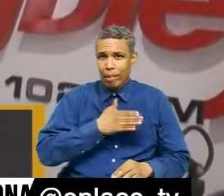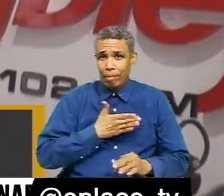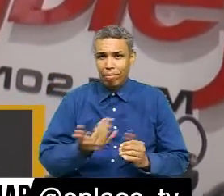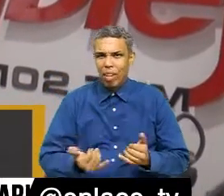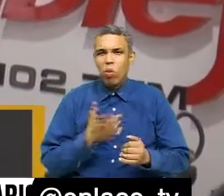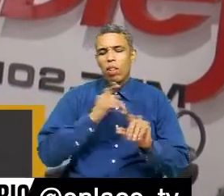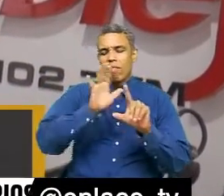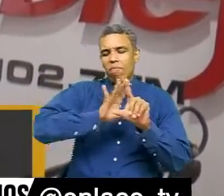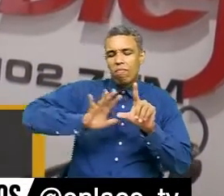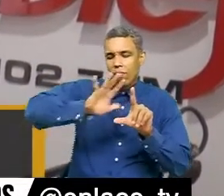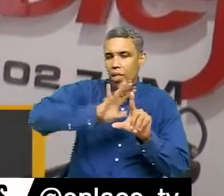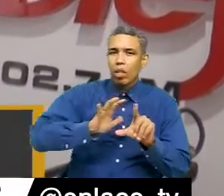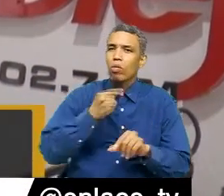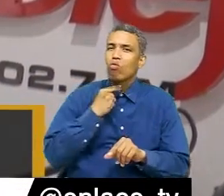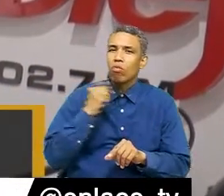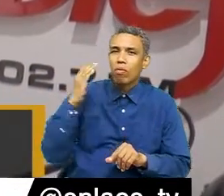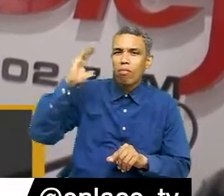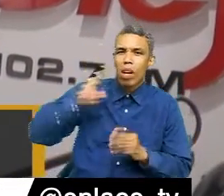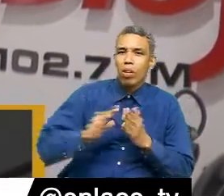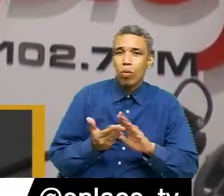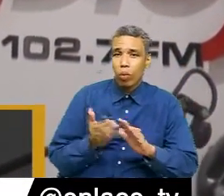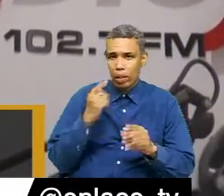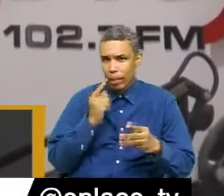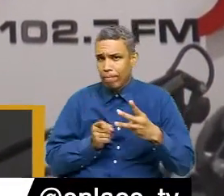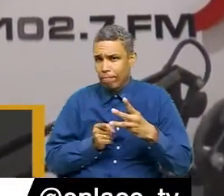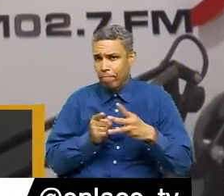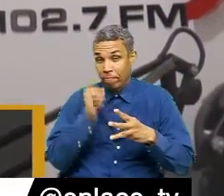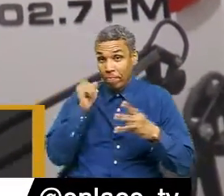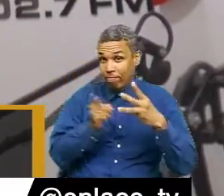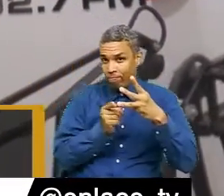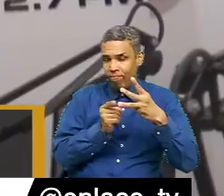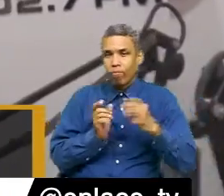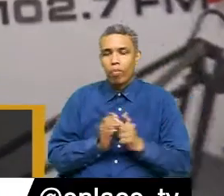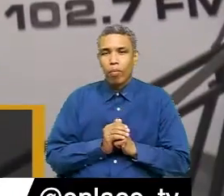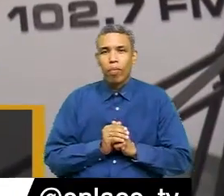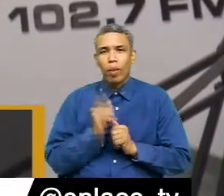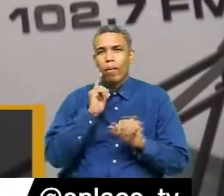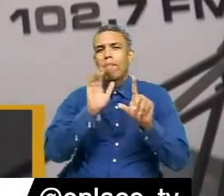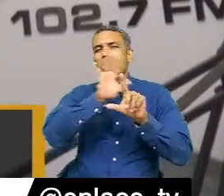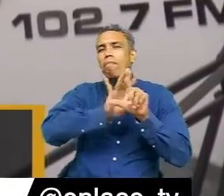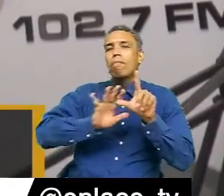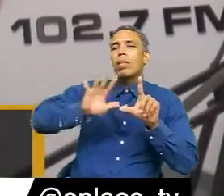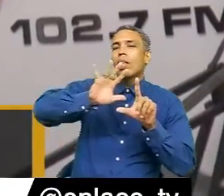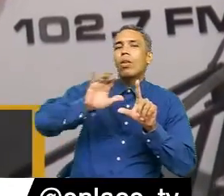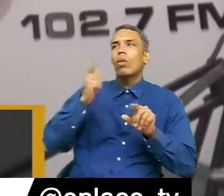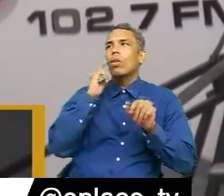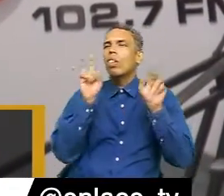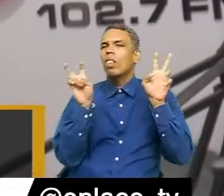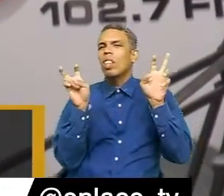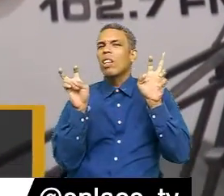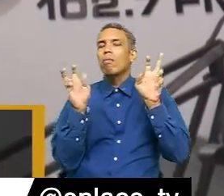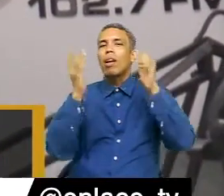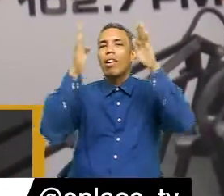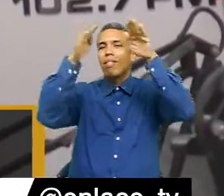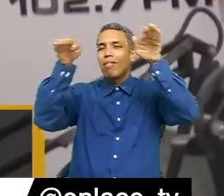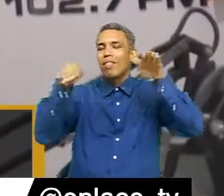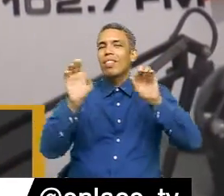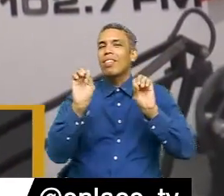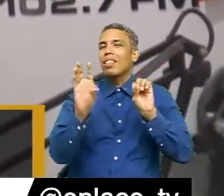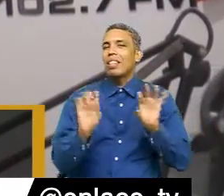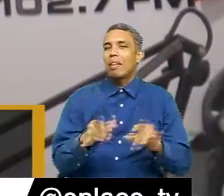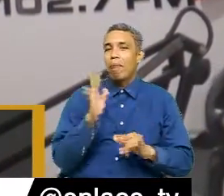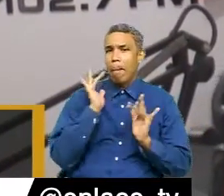a través de Yariguíes Estéreo 102.7. En la casilla número 3, escuchemos algo sobre diciembre. Se trata de Amaneciendo, pero en esta oportunidad